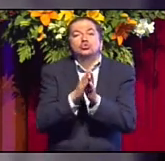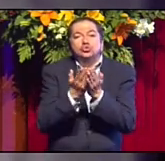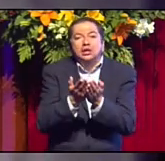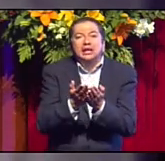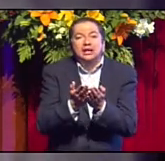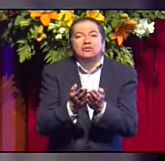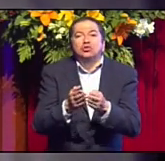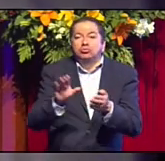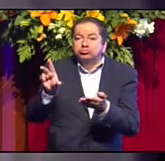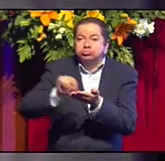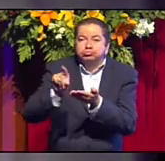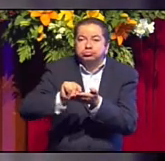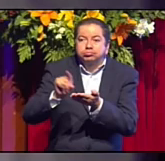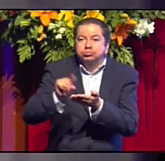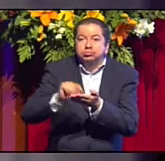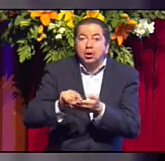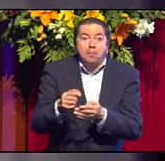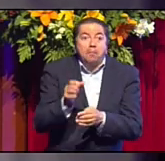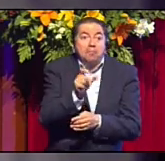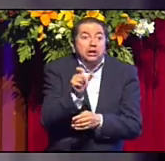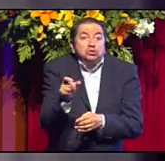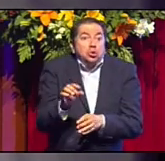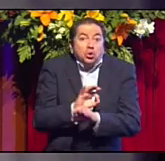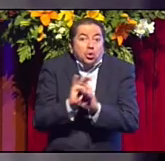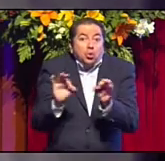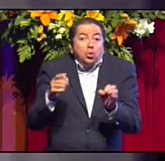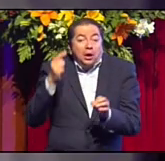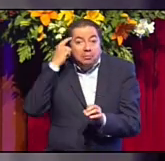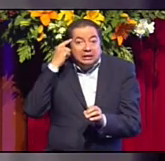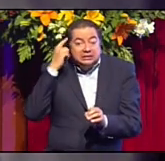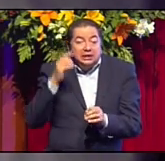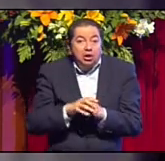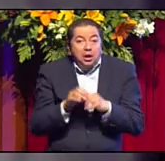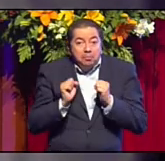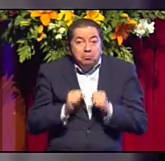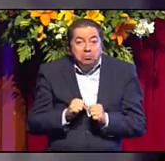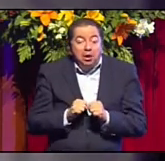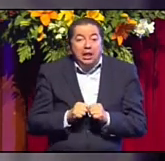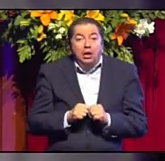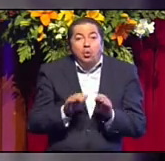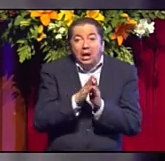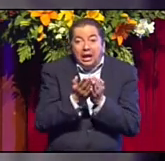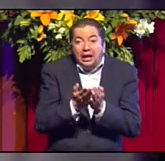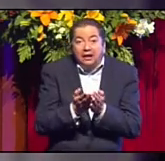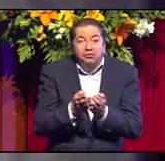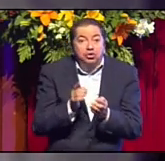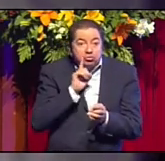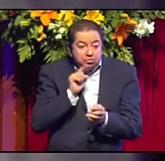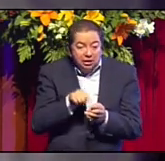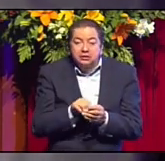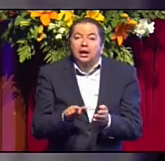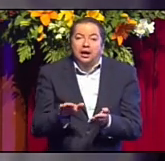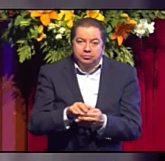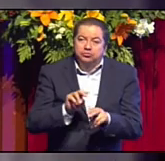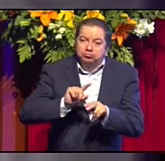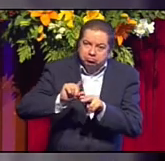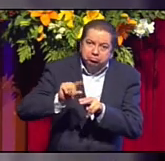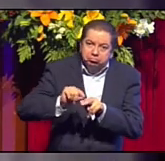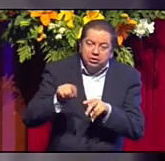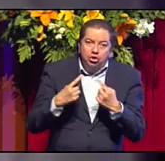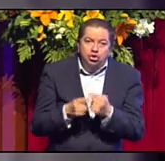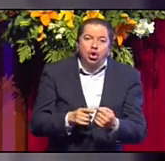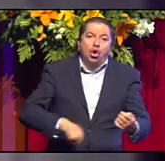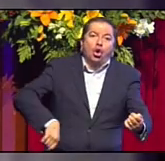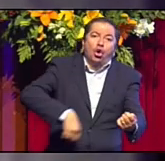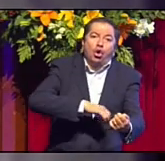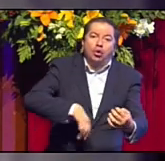libro. Personas que jamás pensaron en su vida que pudieran tener un libro, que lo pudieran sacar adelante. La Orquesta Sinfónica de la Universidad de La Serena,